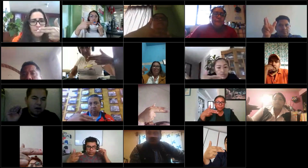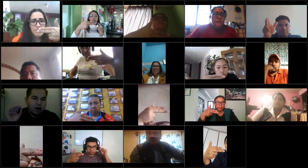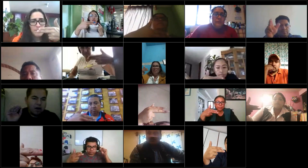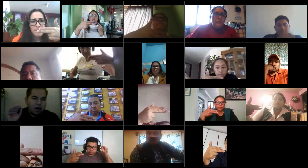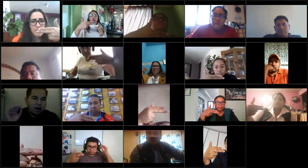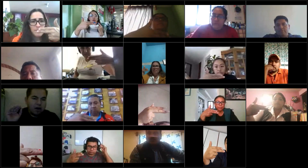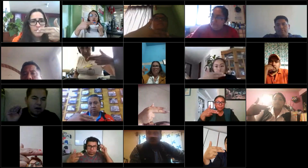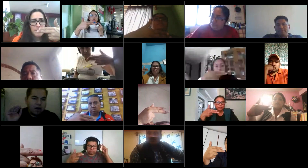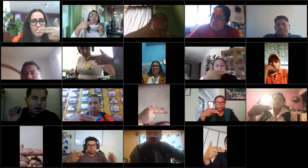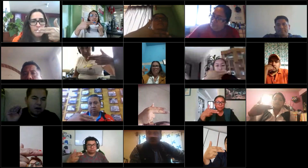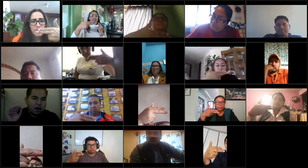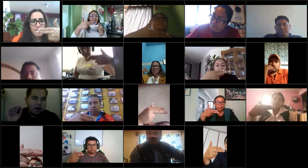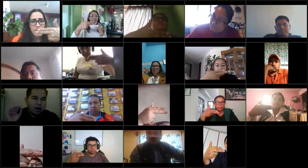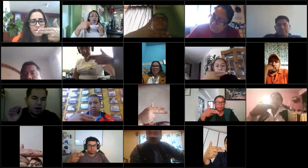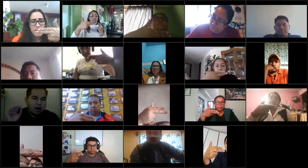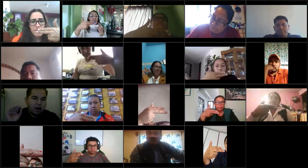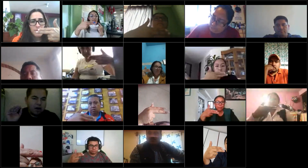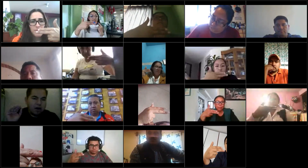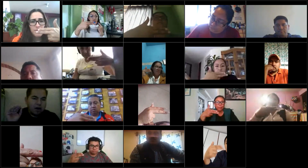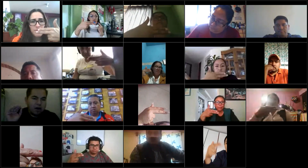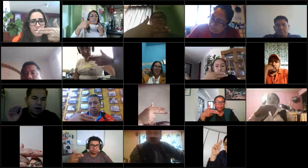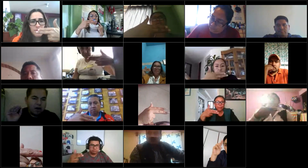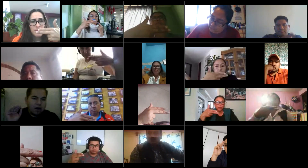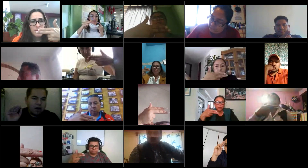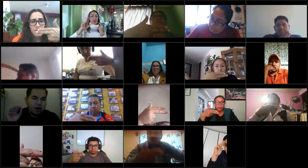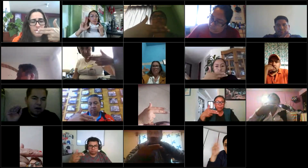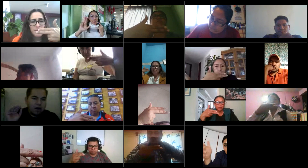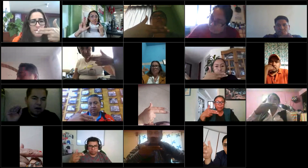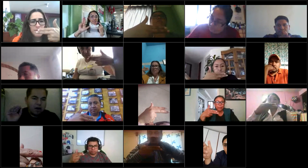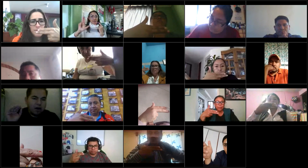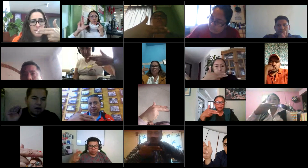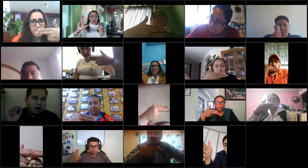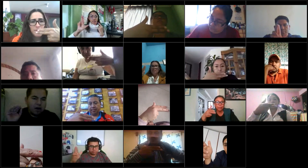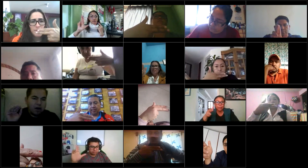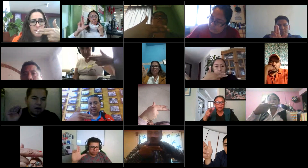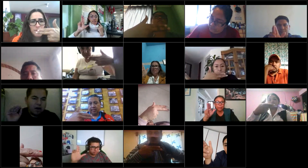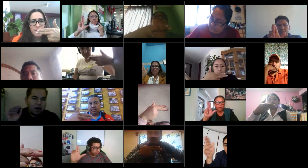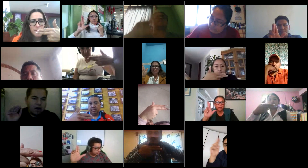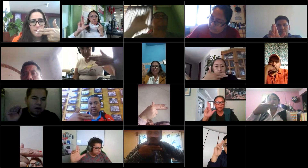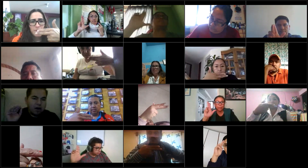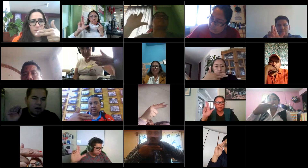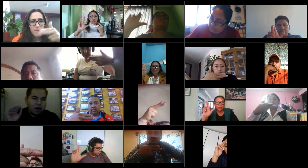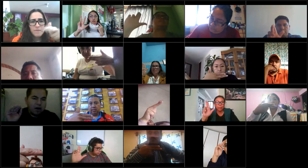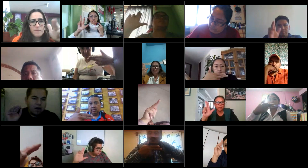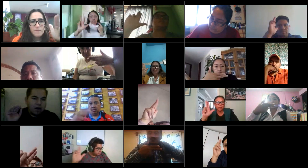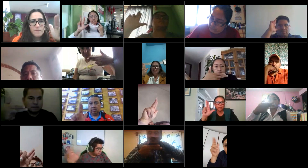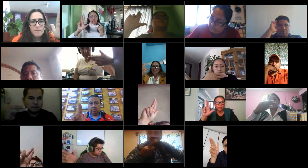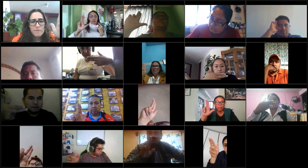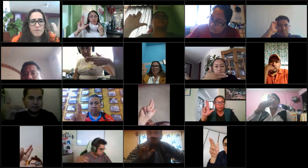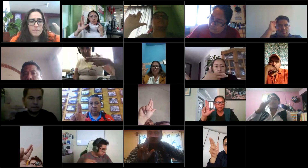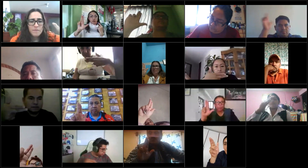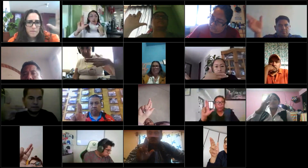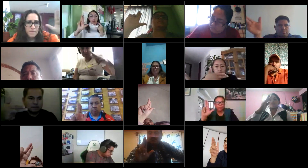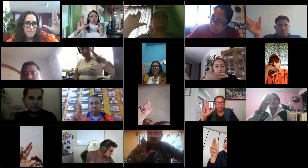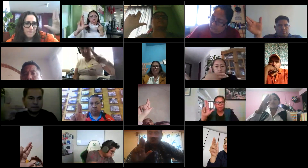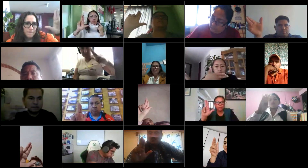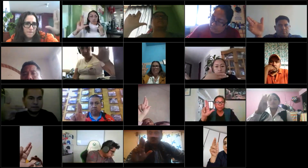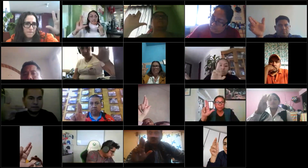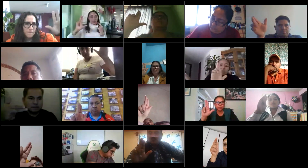mano. Luego voy a tener la orientación. Mi palma está viendo hacia el frente, mis dedos índice y